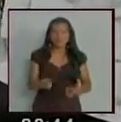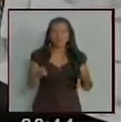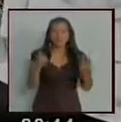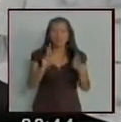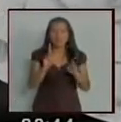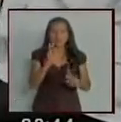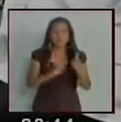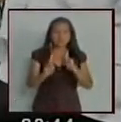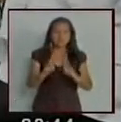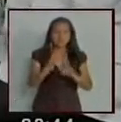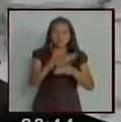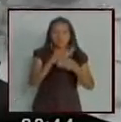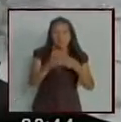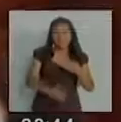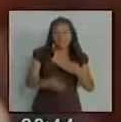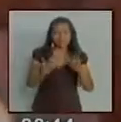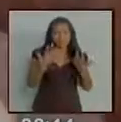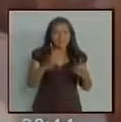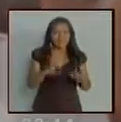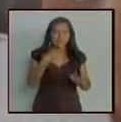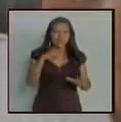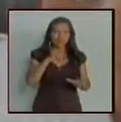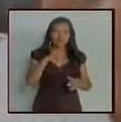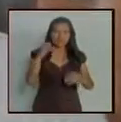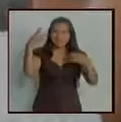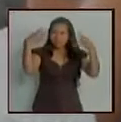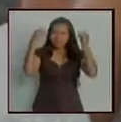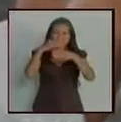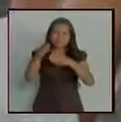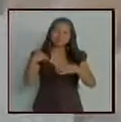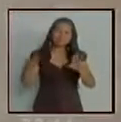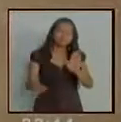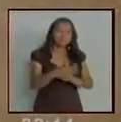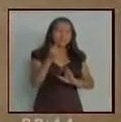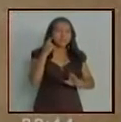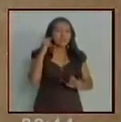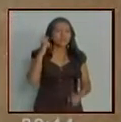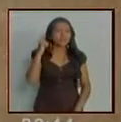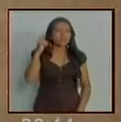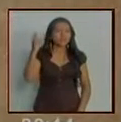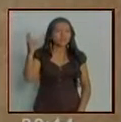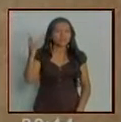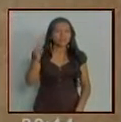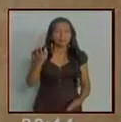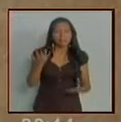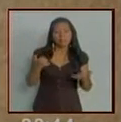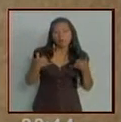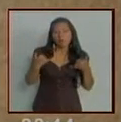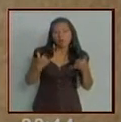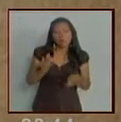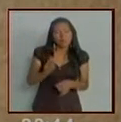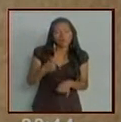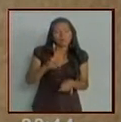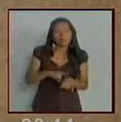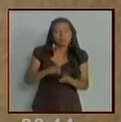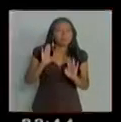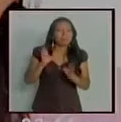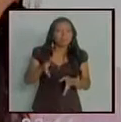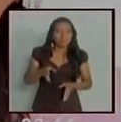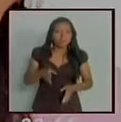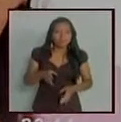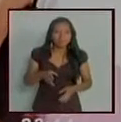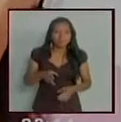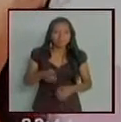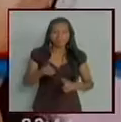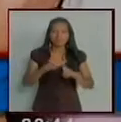eso que cuando salimos de la discoteca justamente aparece, ¿no?, el zumbido, ¡tí!, empieza a sonar, que para nosotros de pronto jóvenes es algo normal, porque hemos